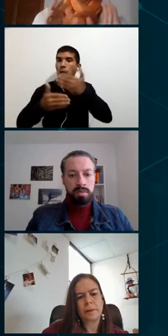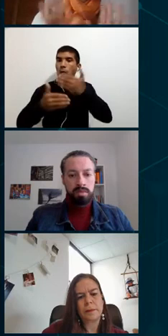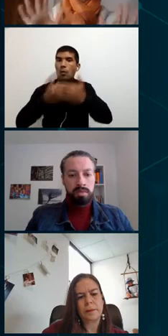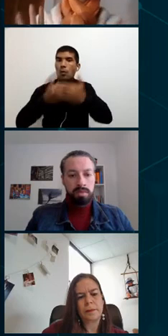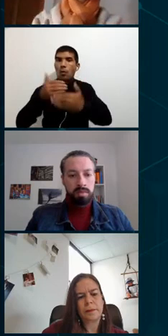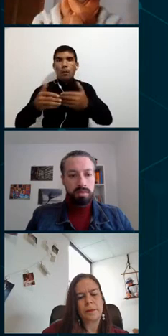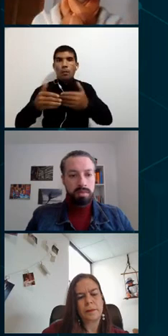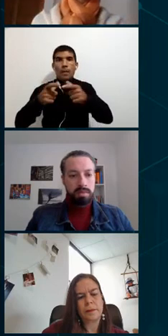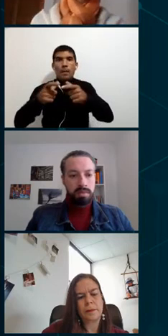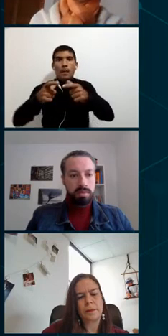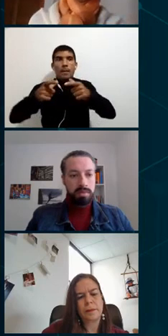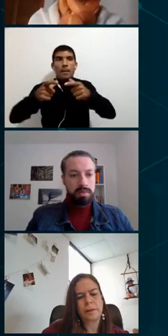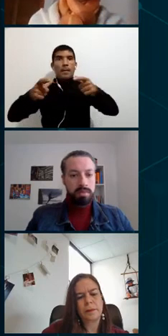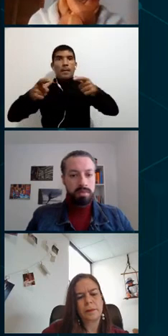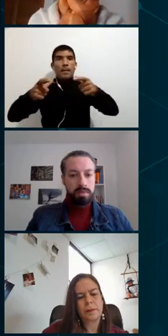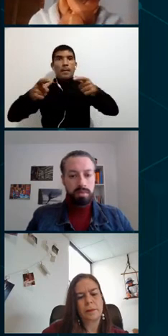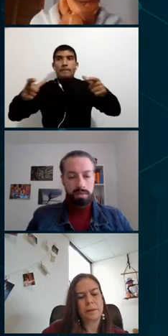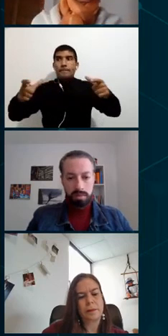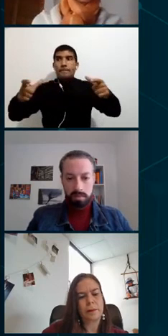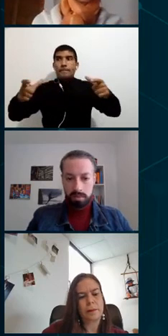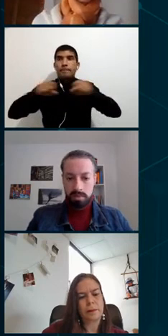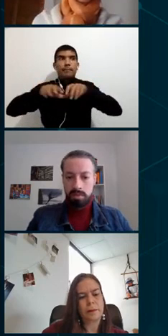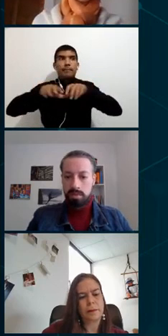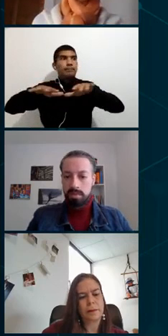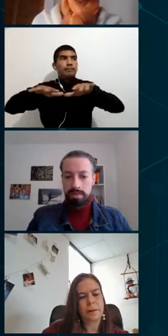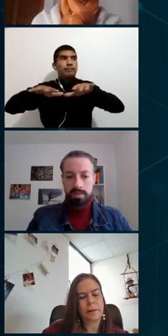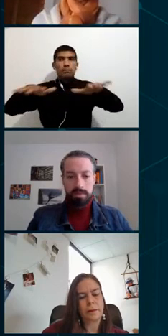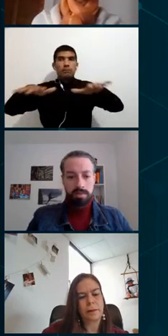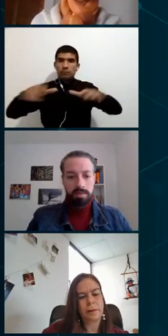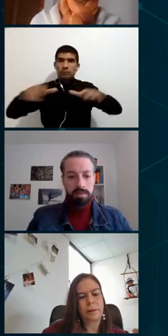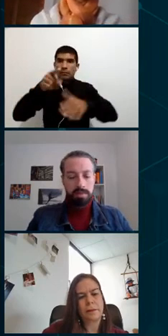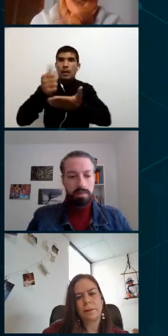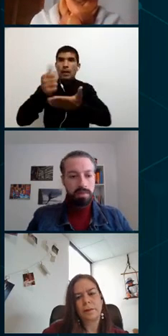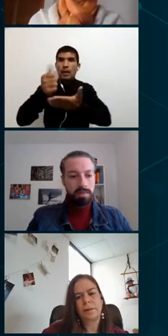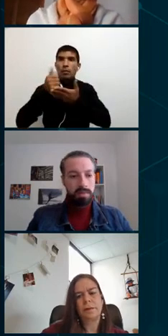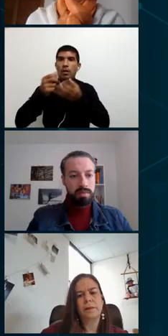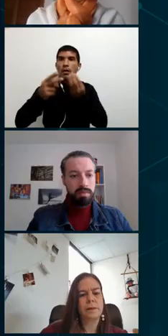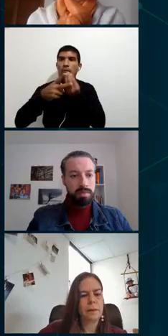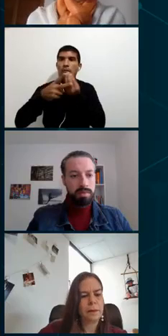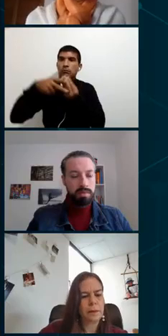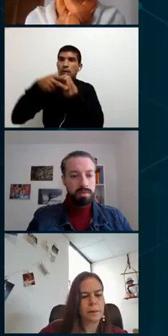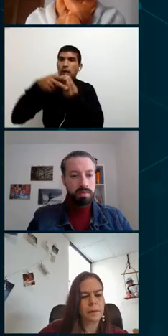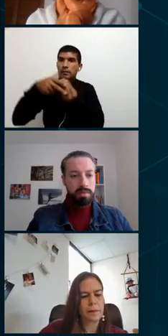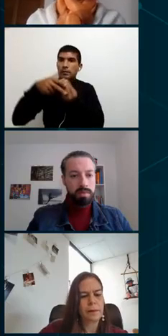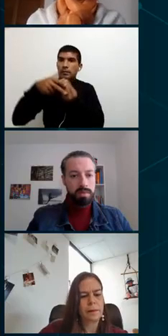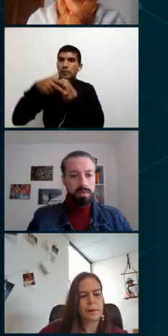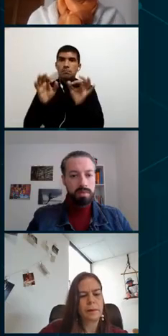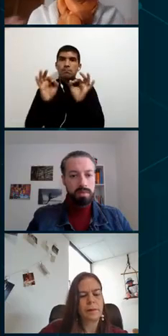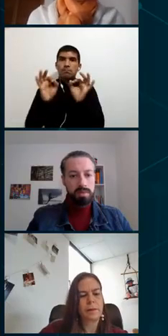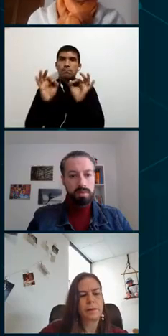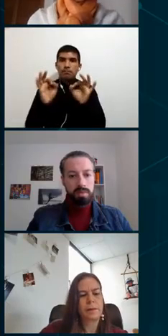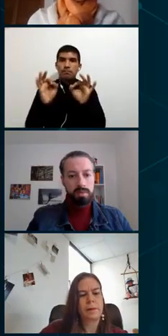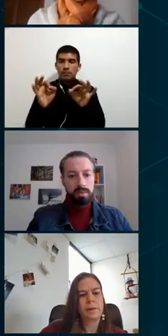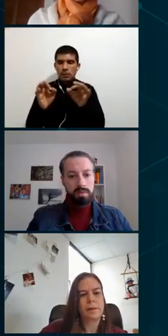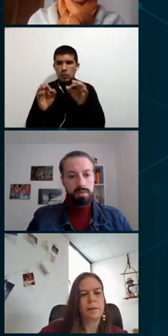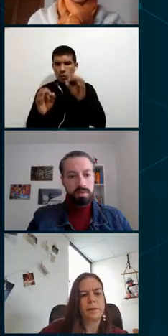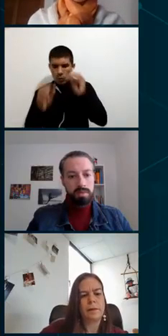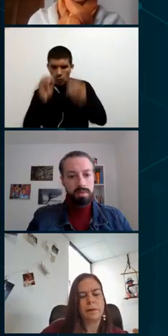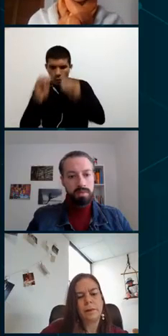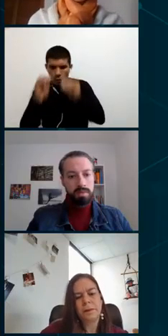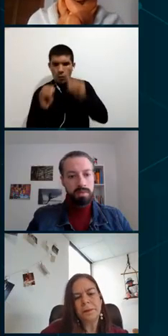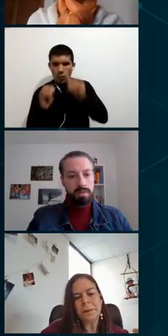casi cualquier contexto de creación, ¿sí? Entonces vamos a contar un poquito de, bueno, ¿qué es esto